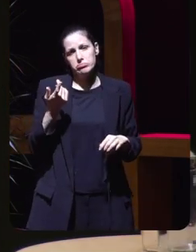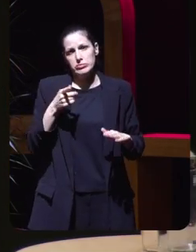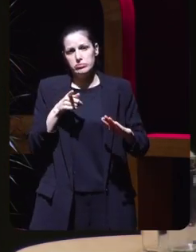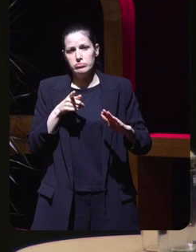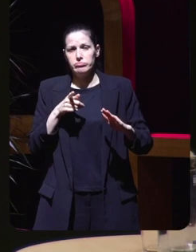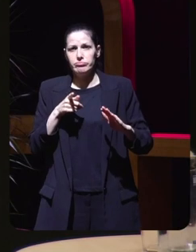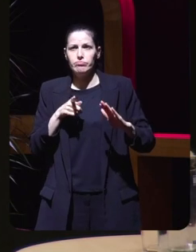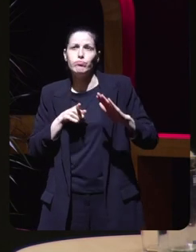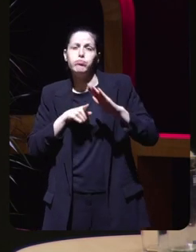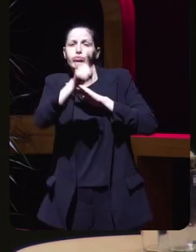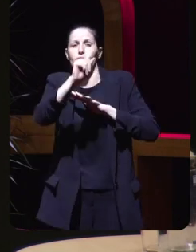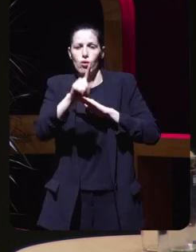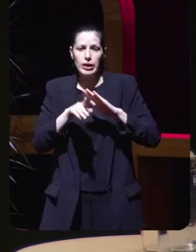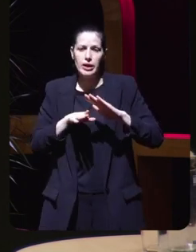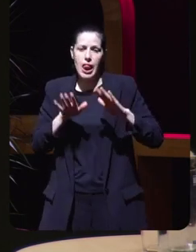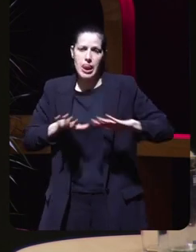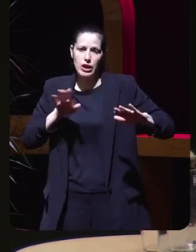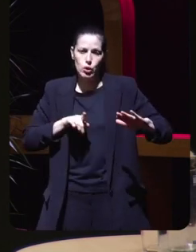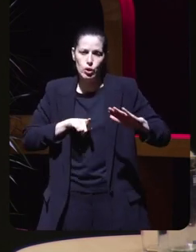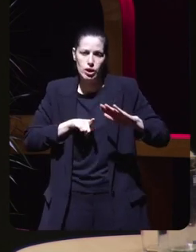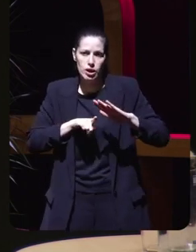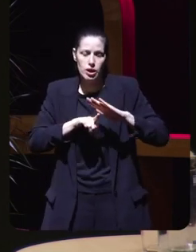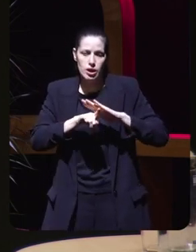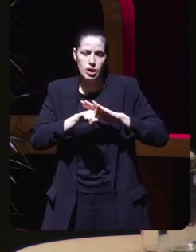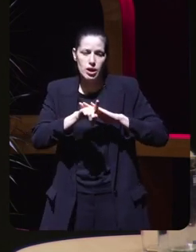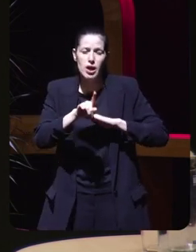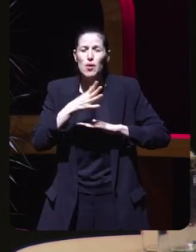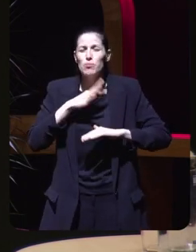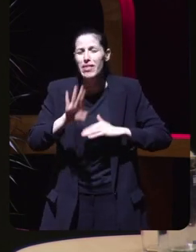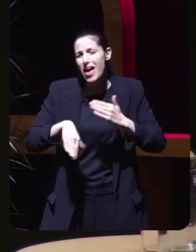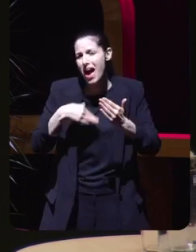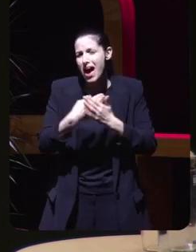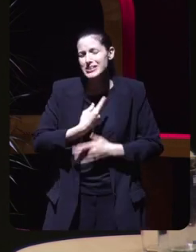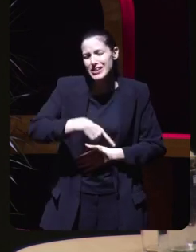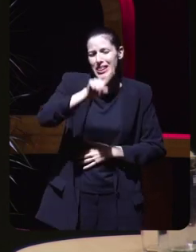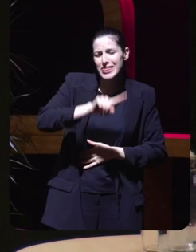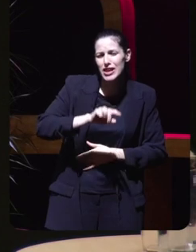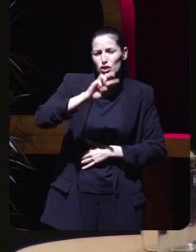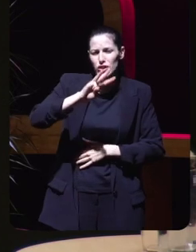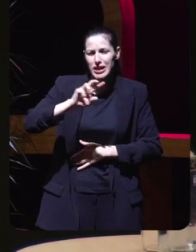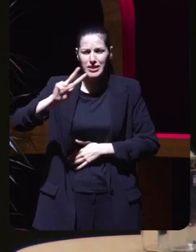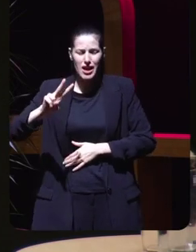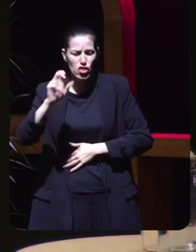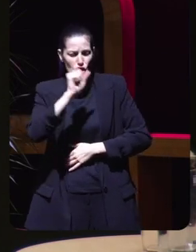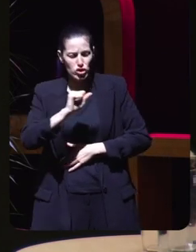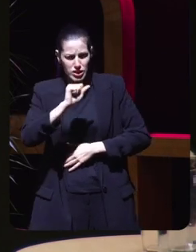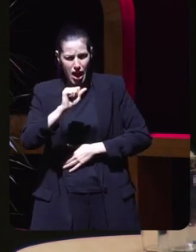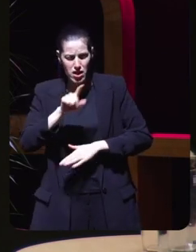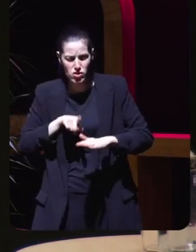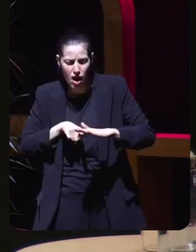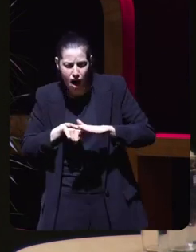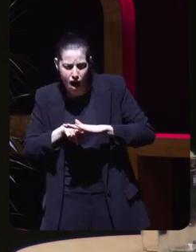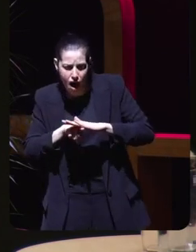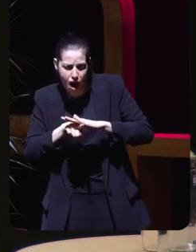no tenían que pasar un 132 gusanos para acabar a paridad de total a nivel salarial entre